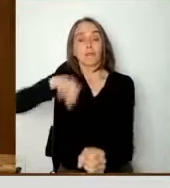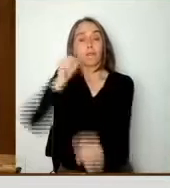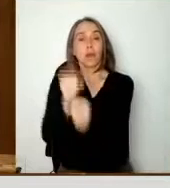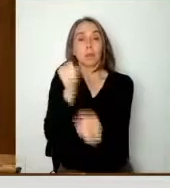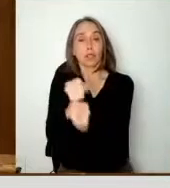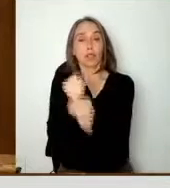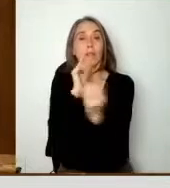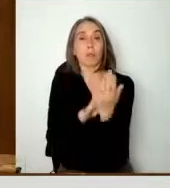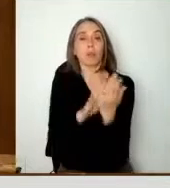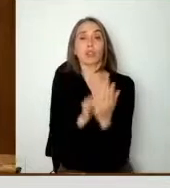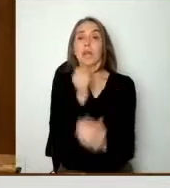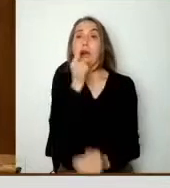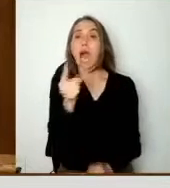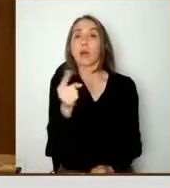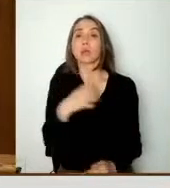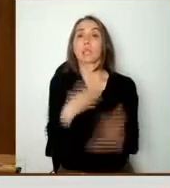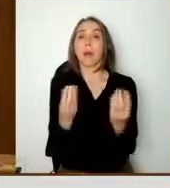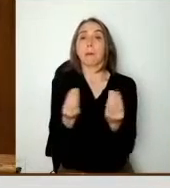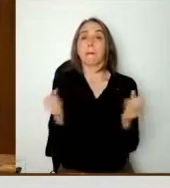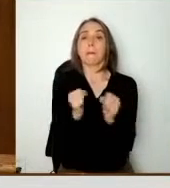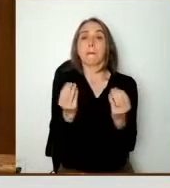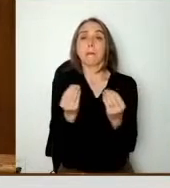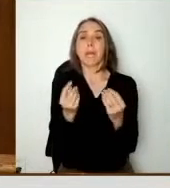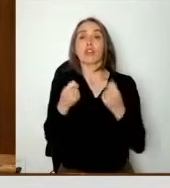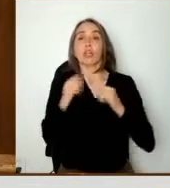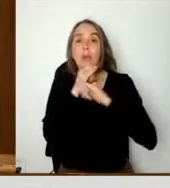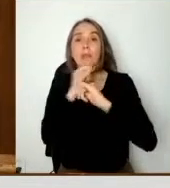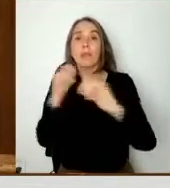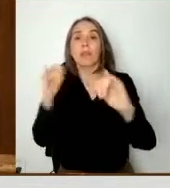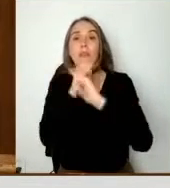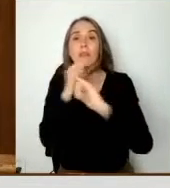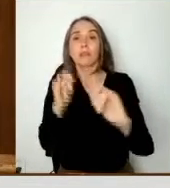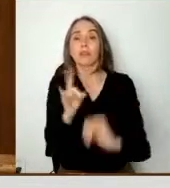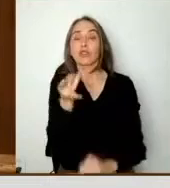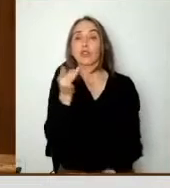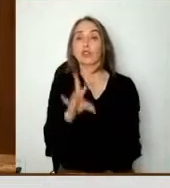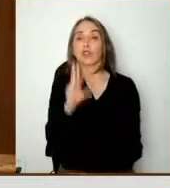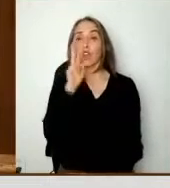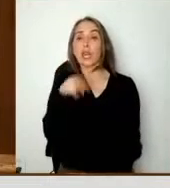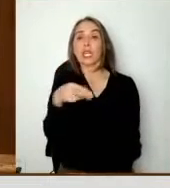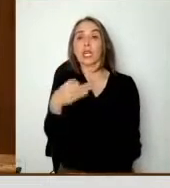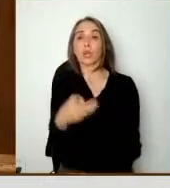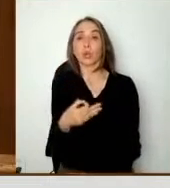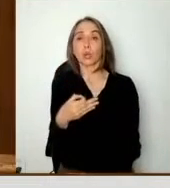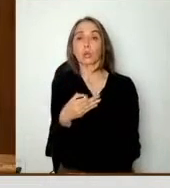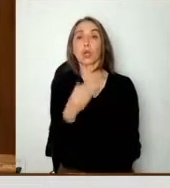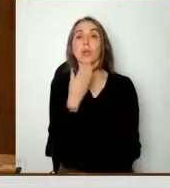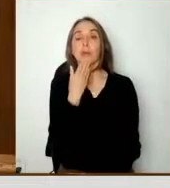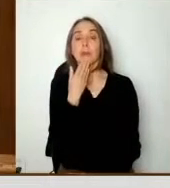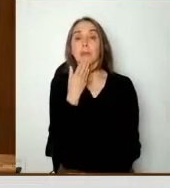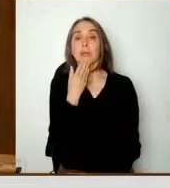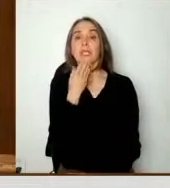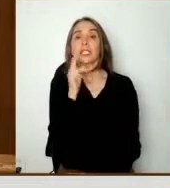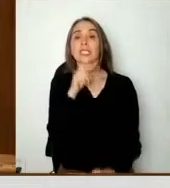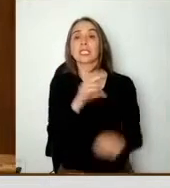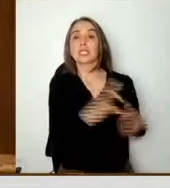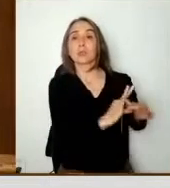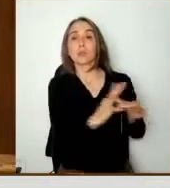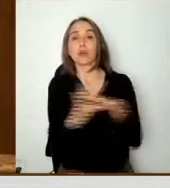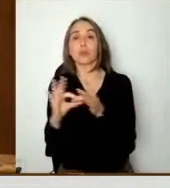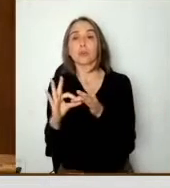y temores que se han intentado infundir no solamente injustas, sino que además carentes de argumento y